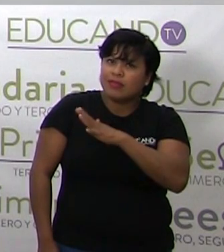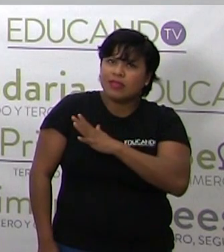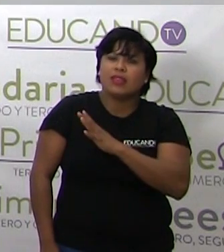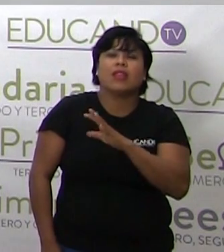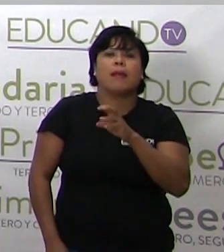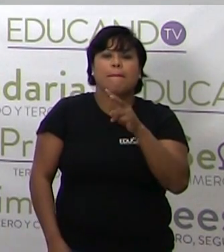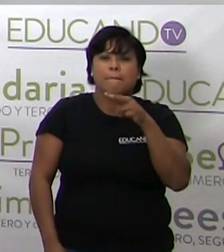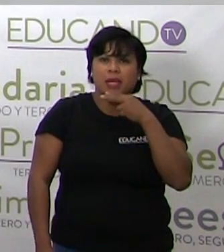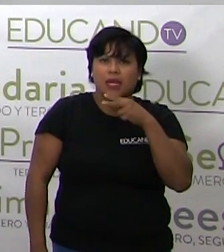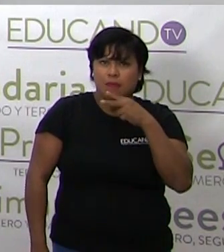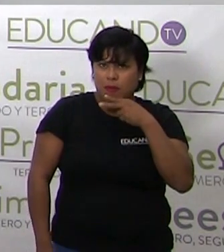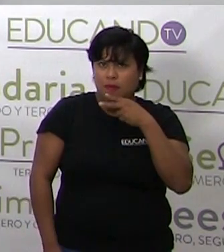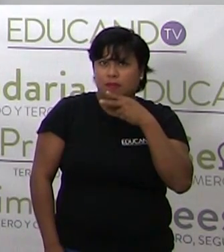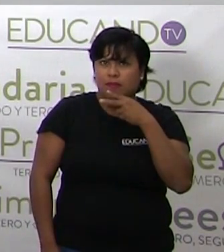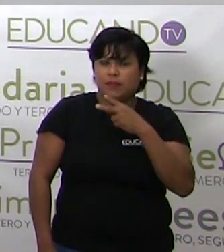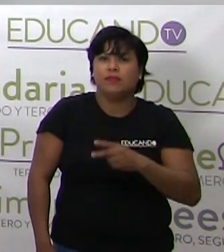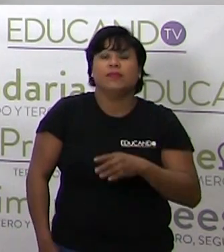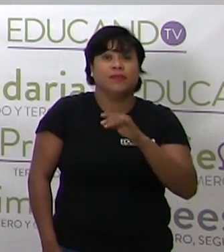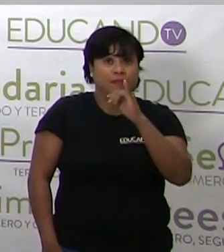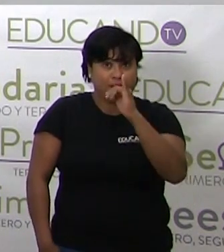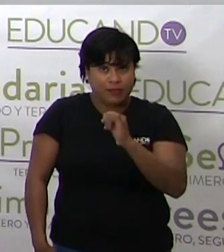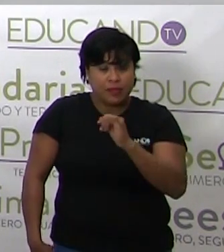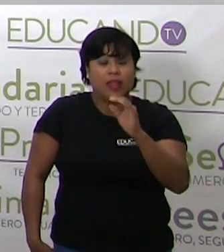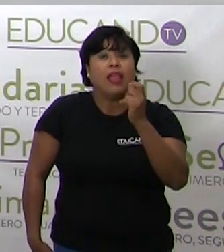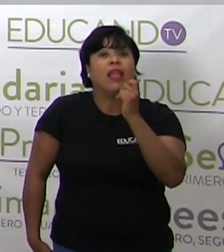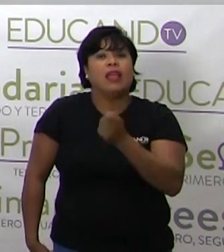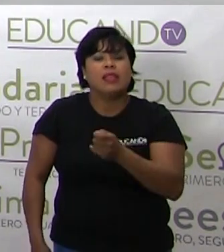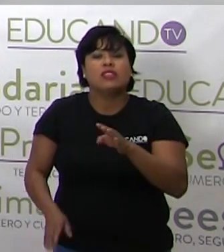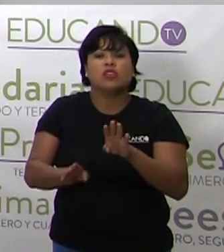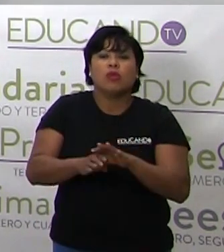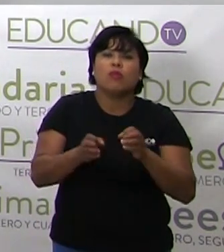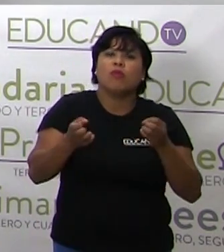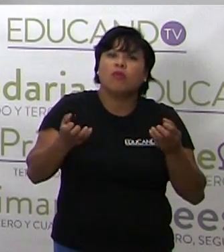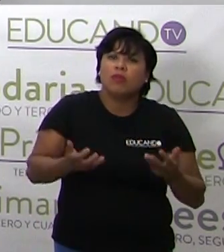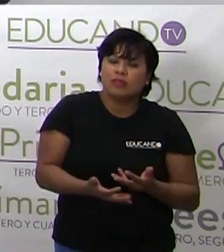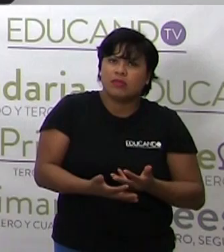el verbo, ¿sí? Que es la acción.